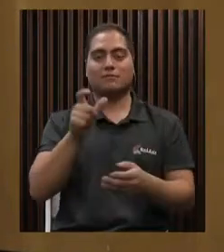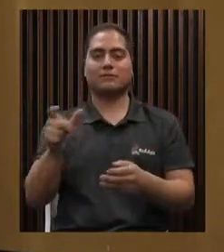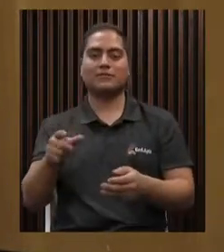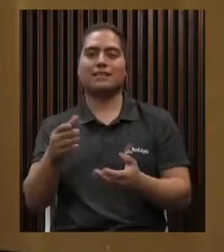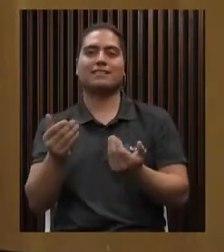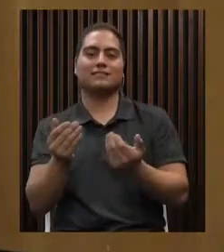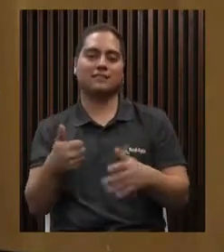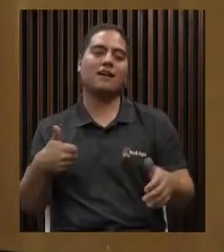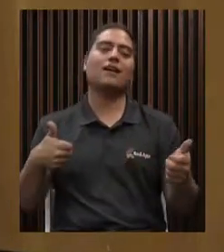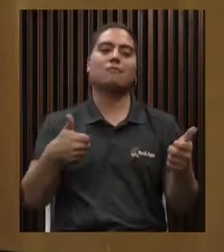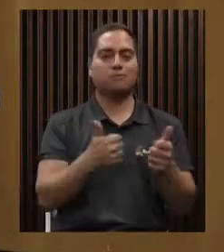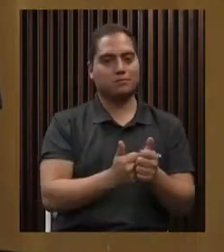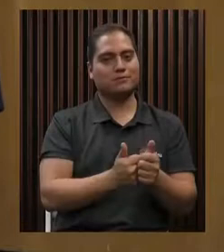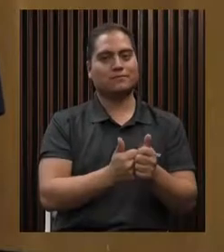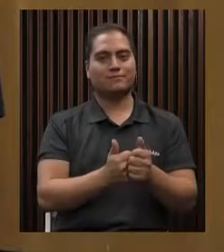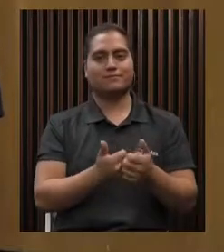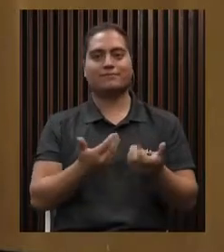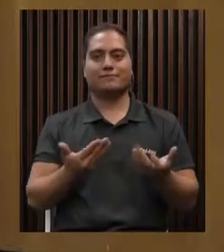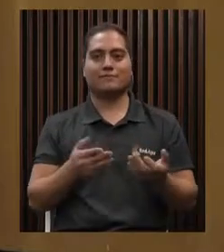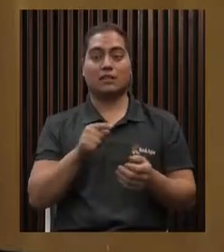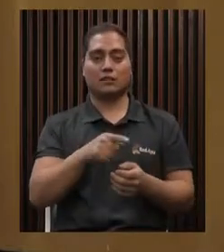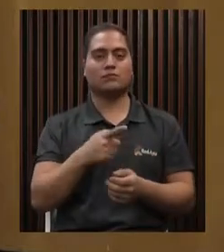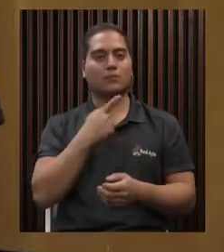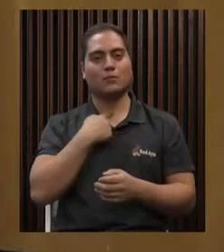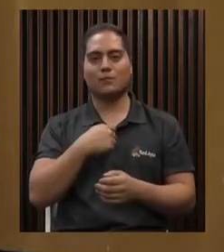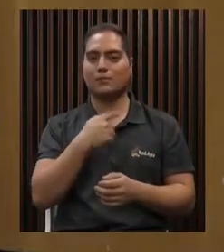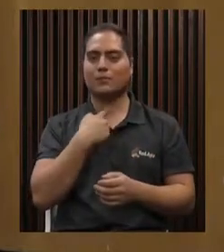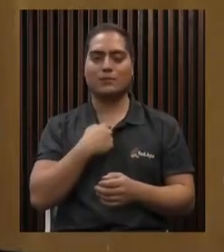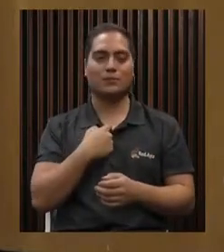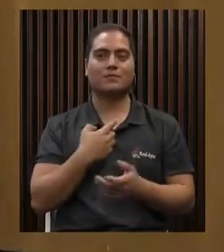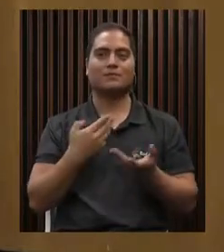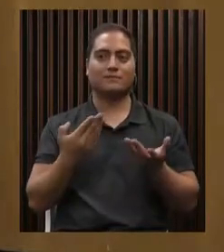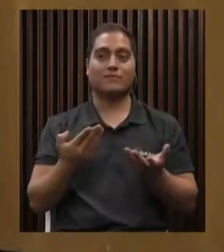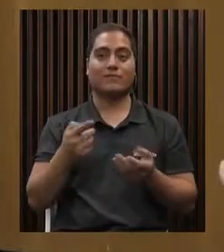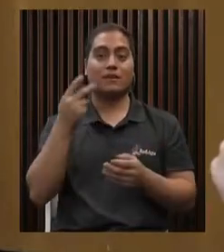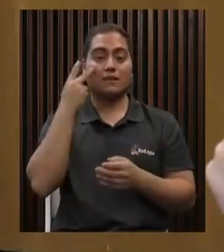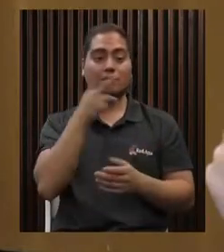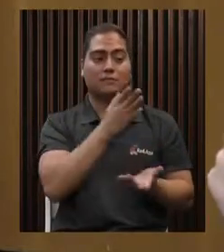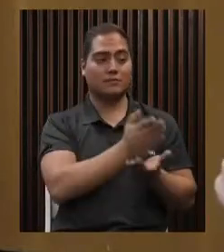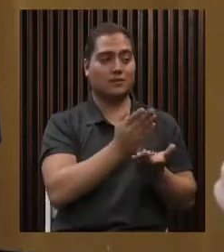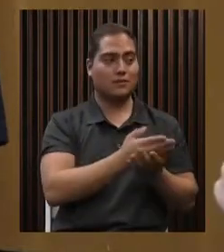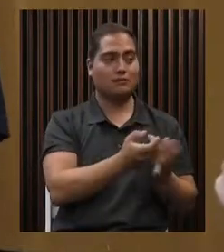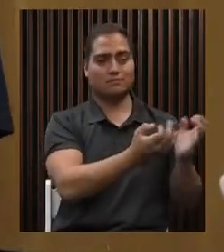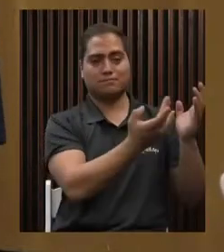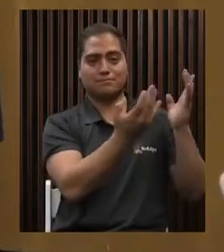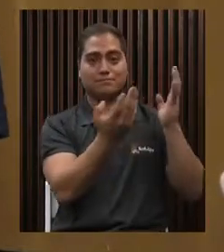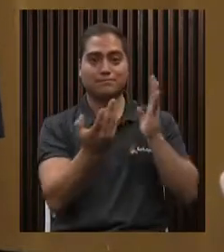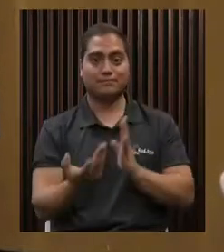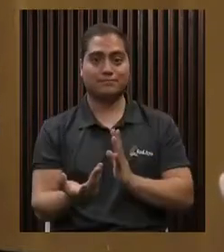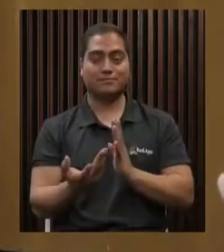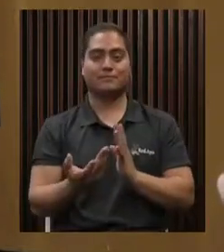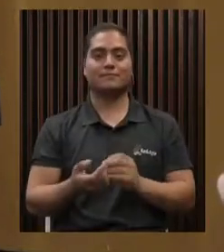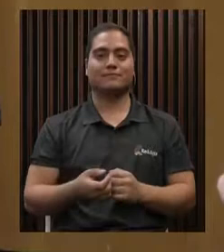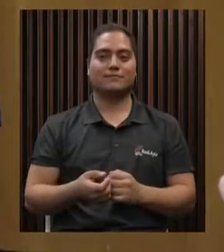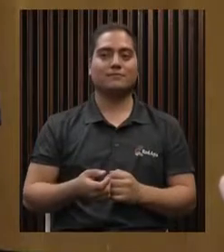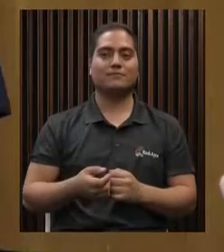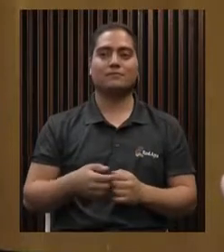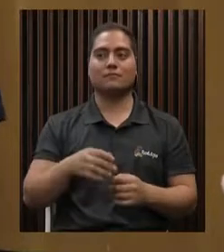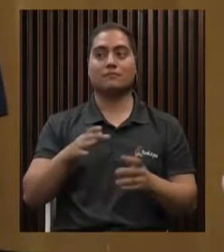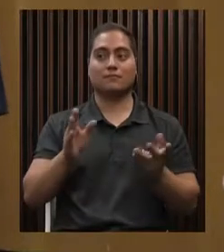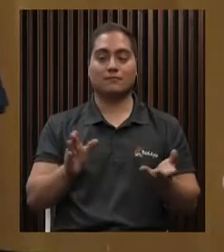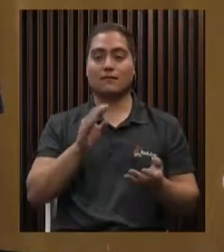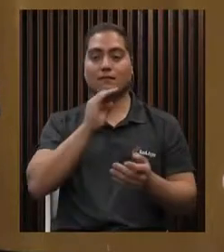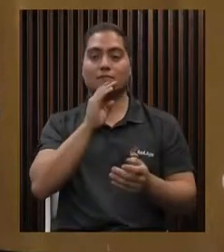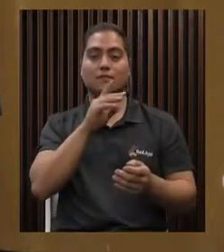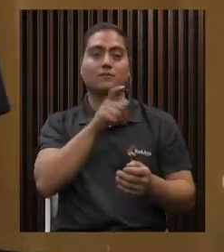apoyo adicional también. Y eso fue interesante, ver a los colegios venir, principalmente los profesores asistentes que